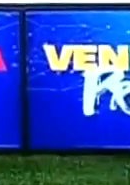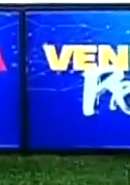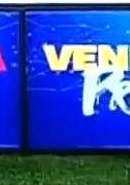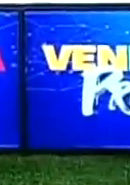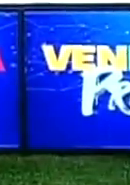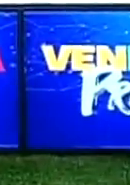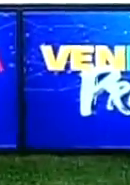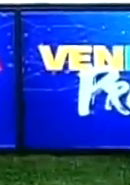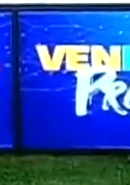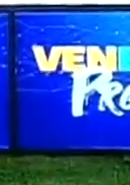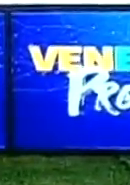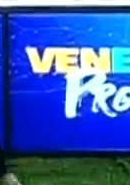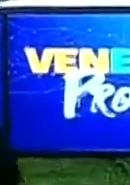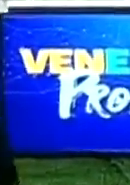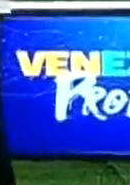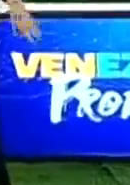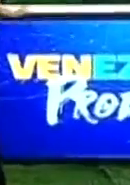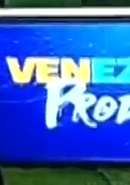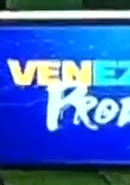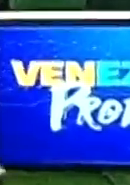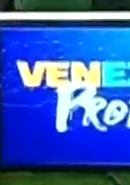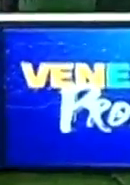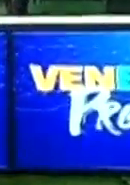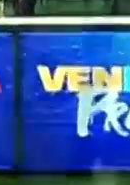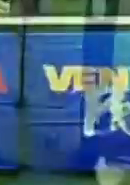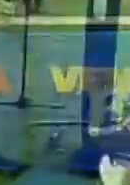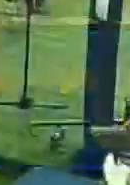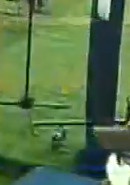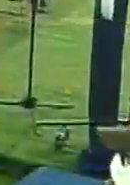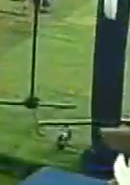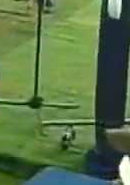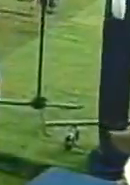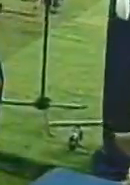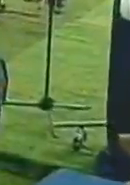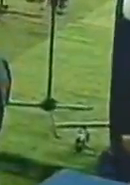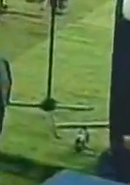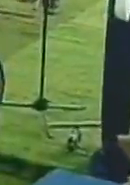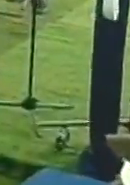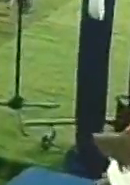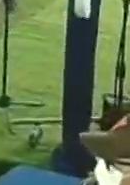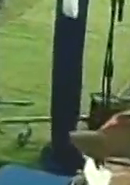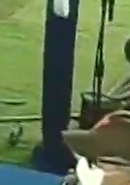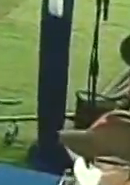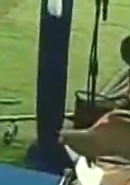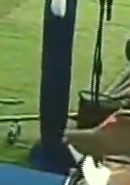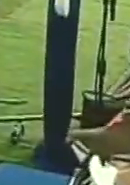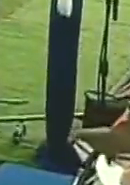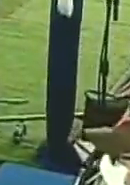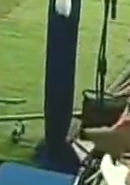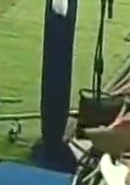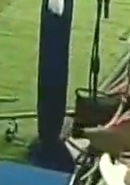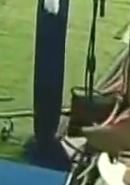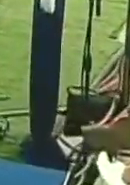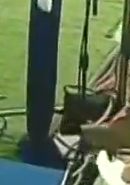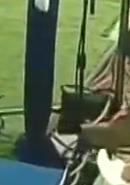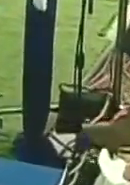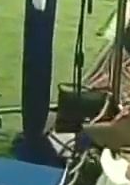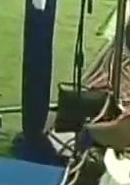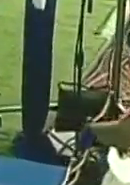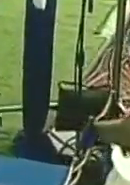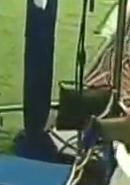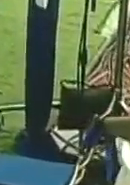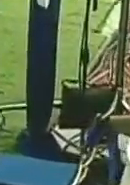los llaneros y andinos, centrales y occidentales, y un caraqueño nacido, logrando la libertad de tantos pueblos